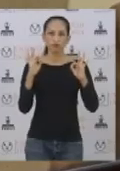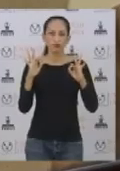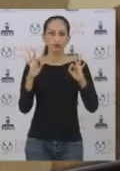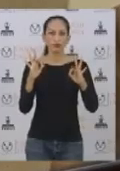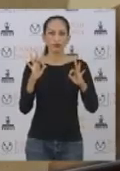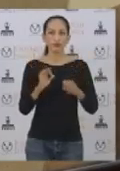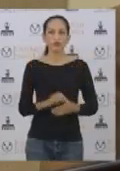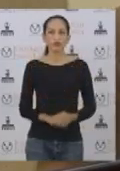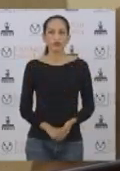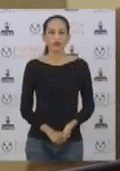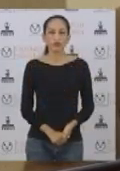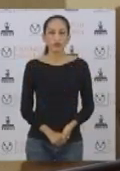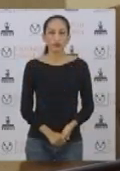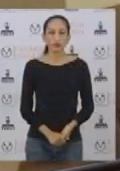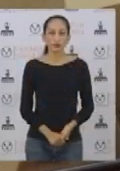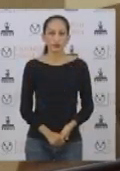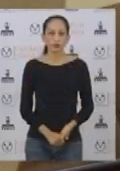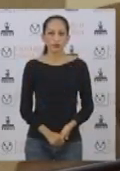facultades.